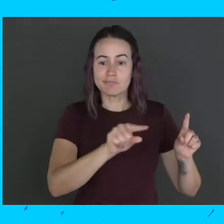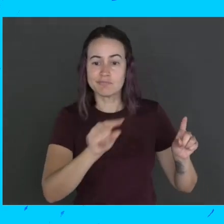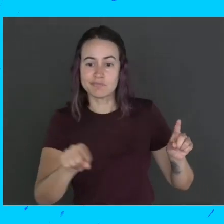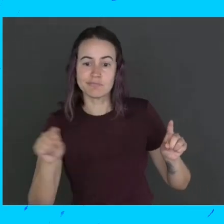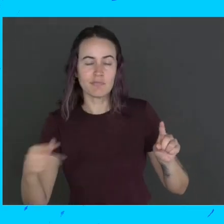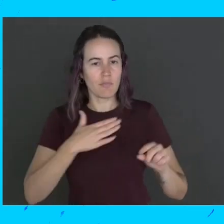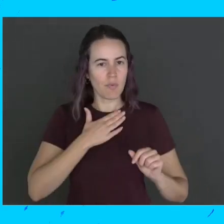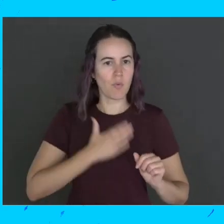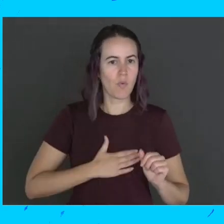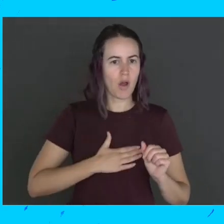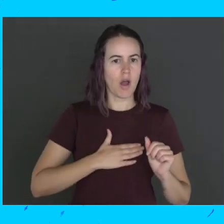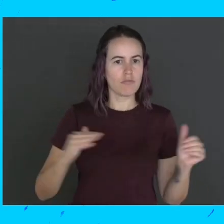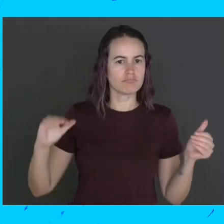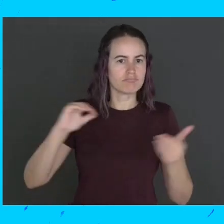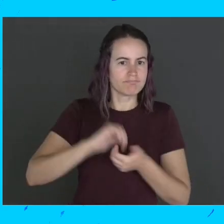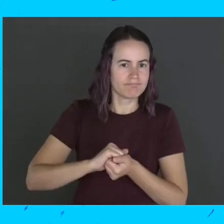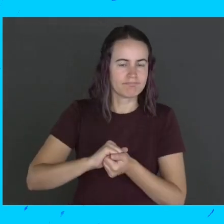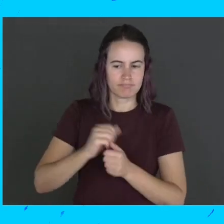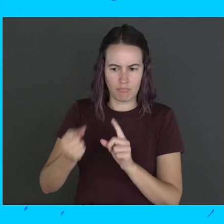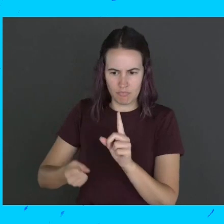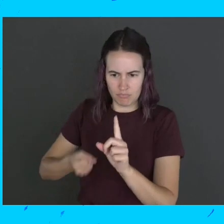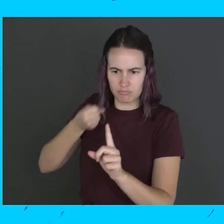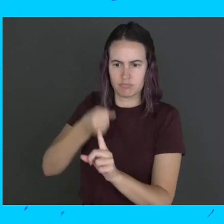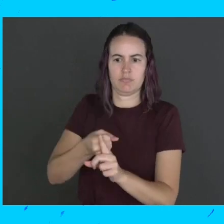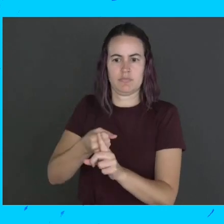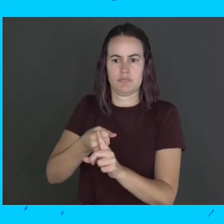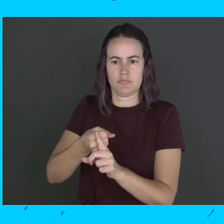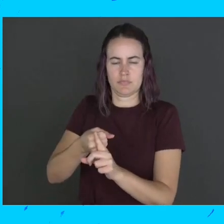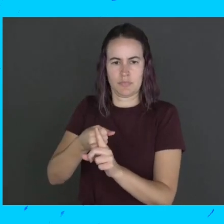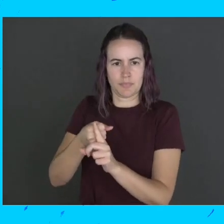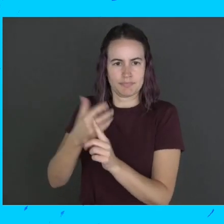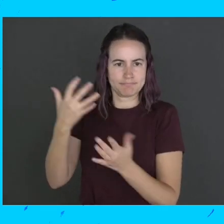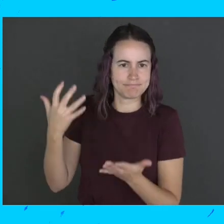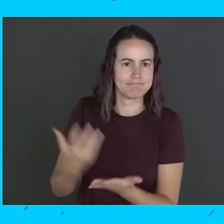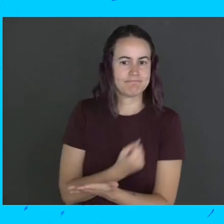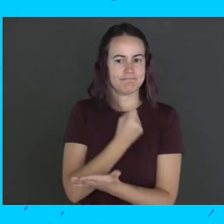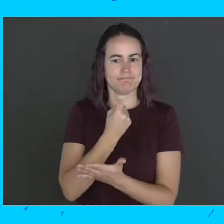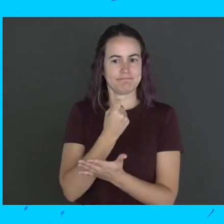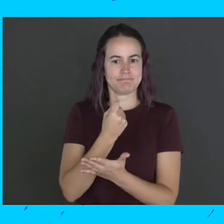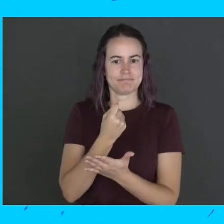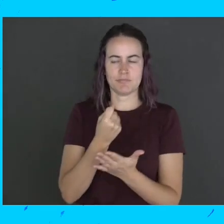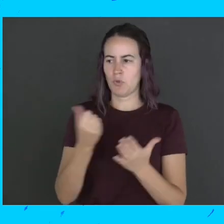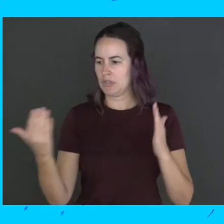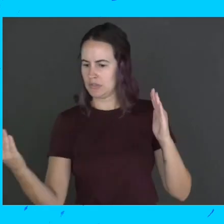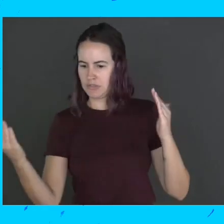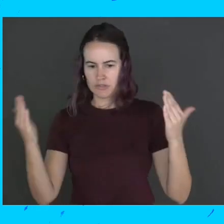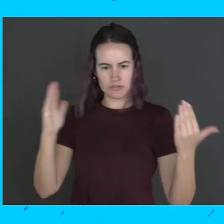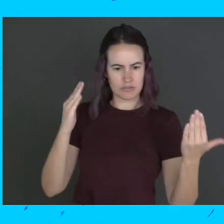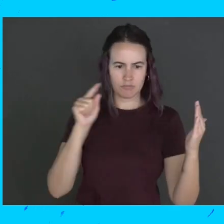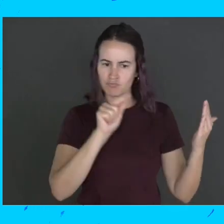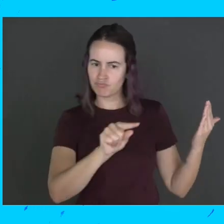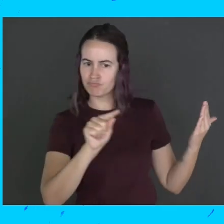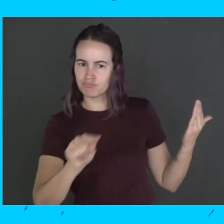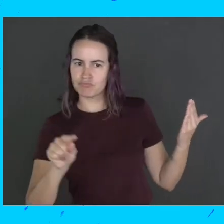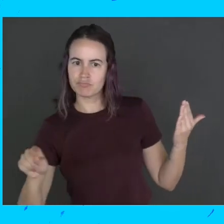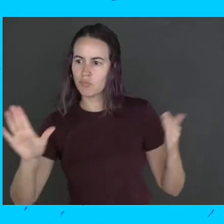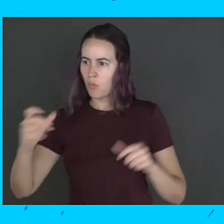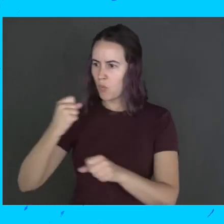también va a suministrar el marco para que todos los jóvenes puedan tener